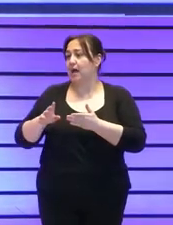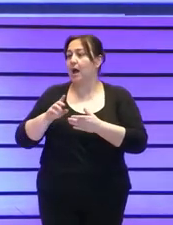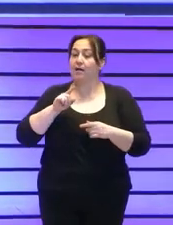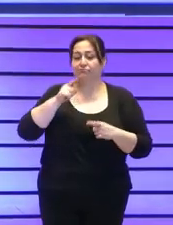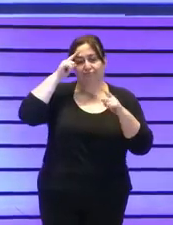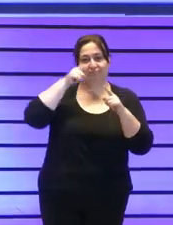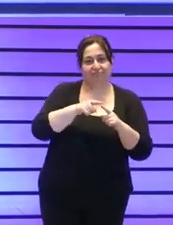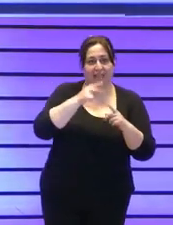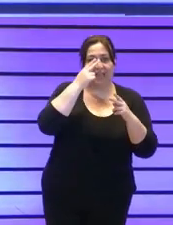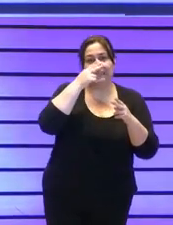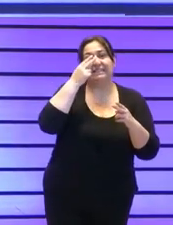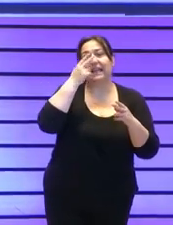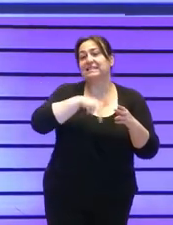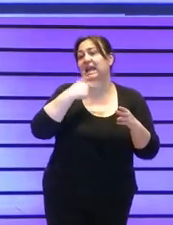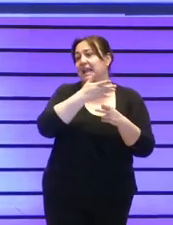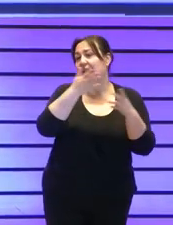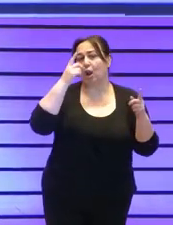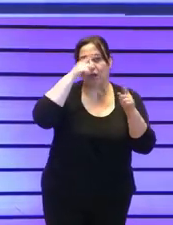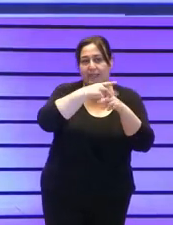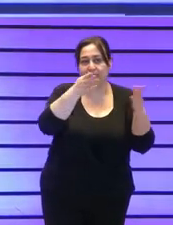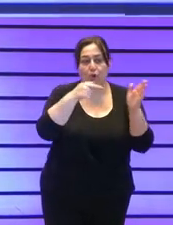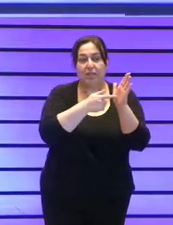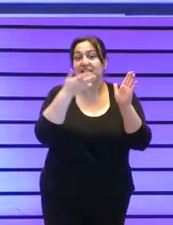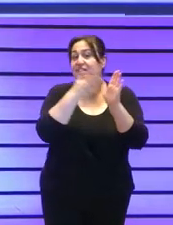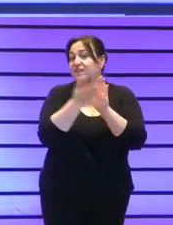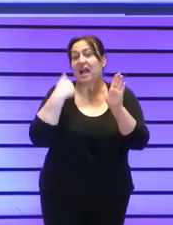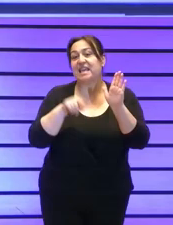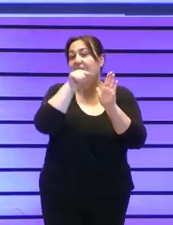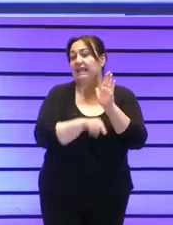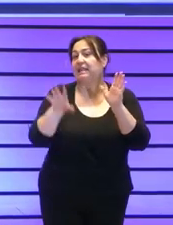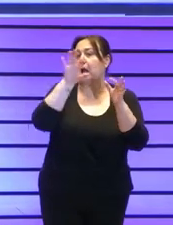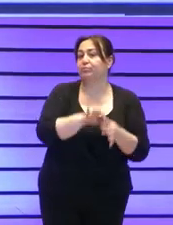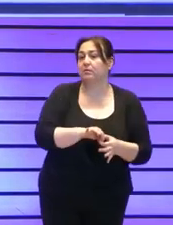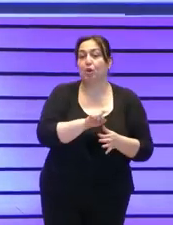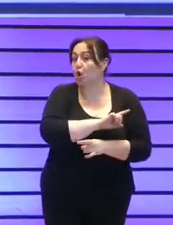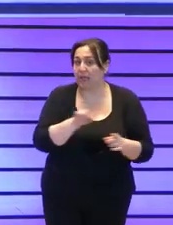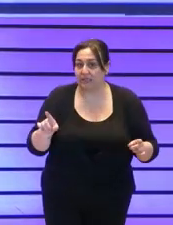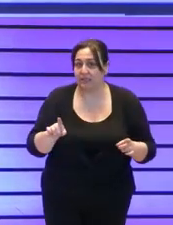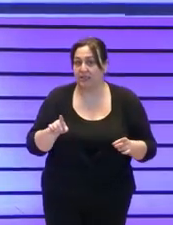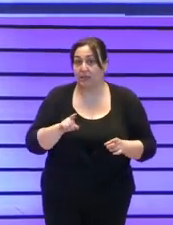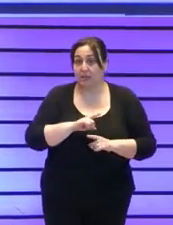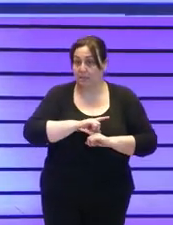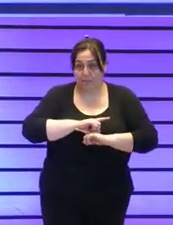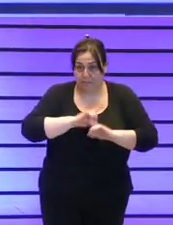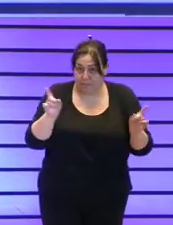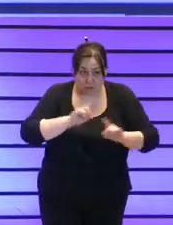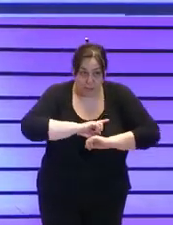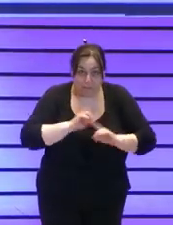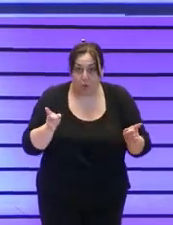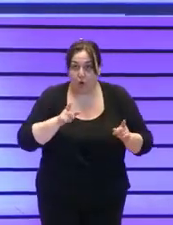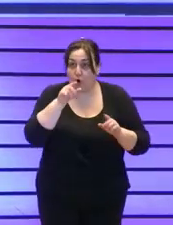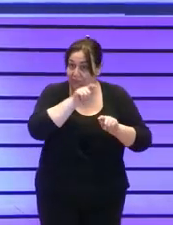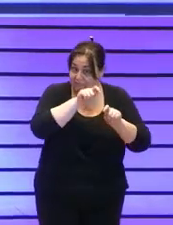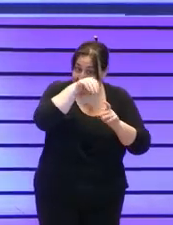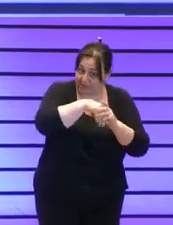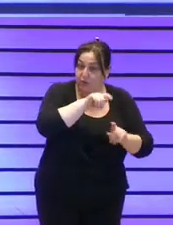interés general, eso es una falacia, no viene de diseño. Pero no viene de diseño en las organizaciones sociales, ni por descontado viene de diseño